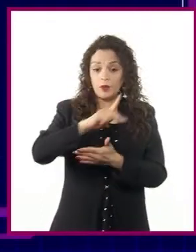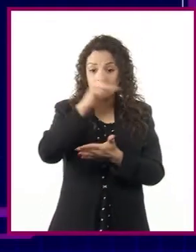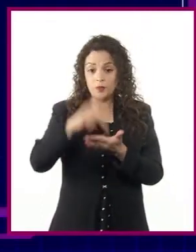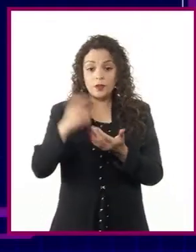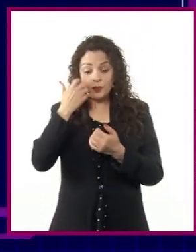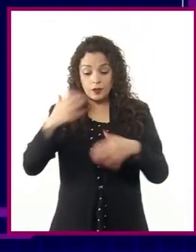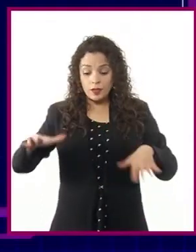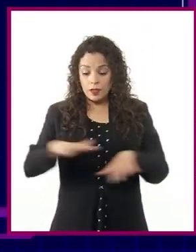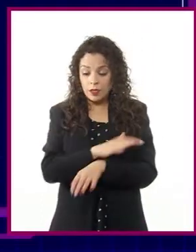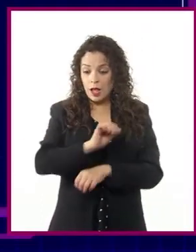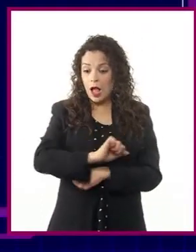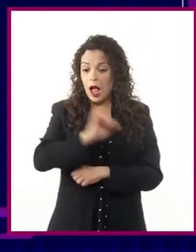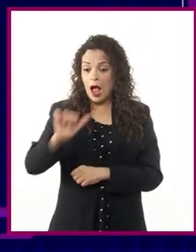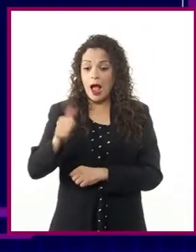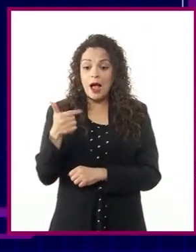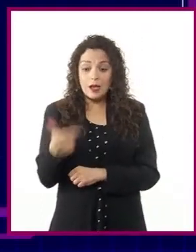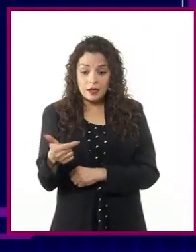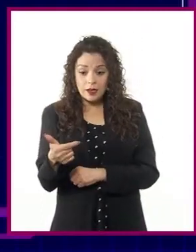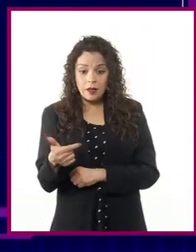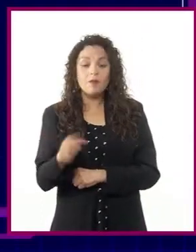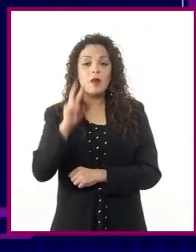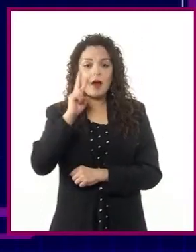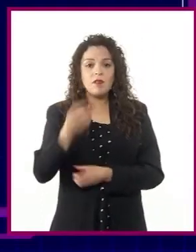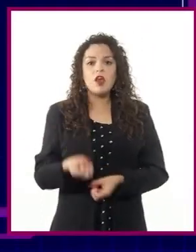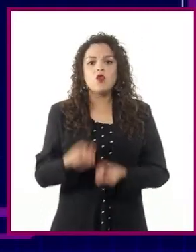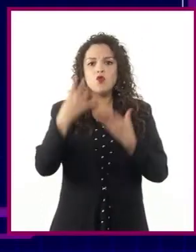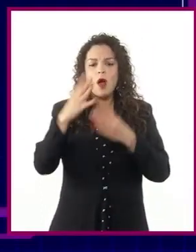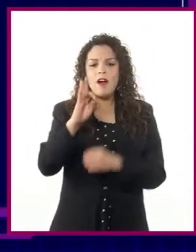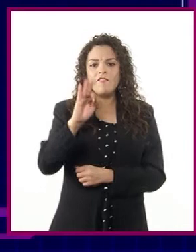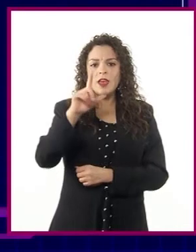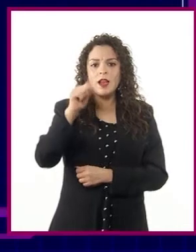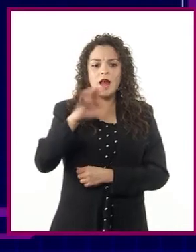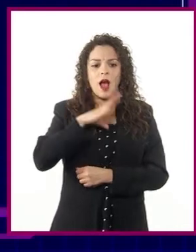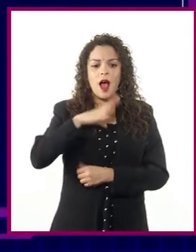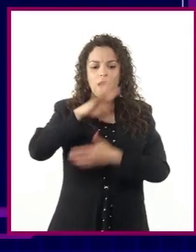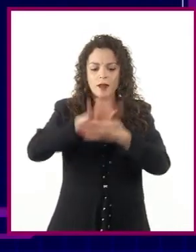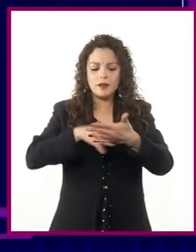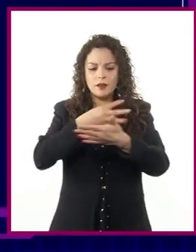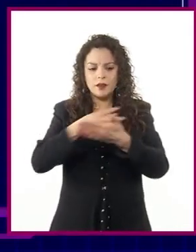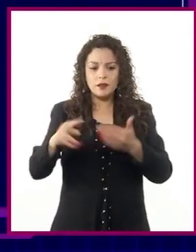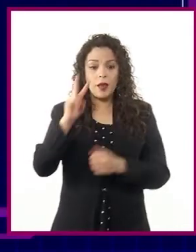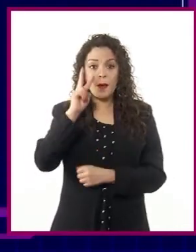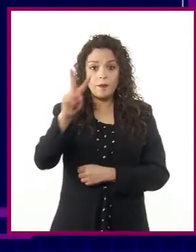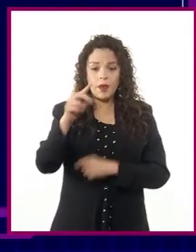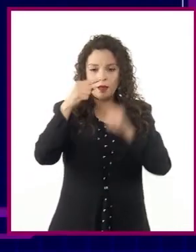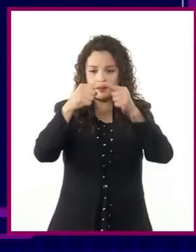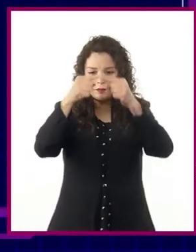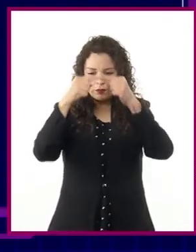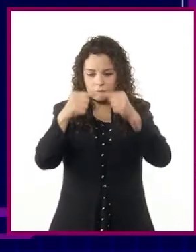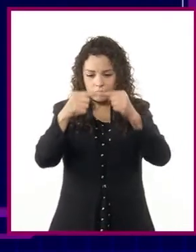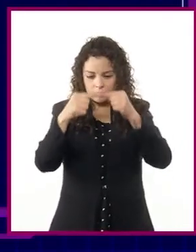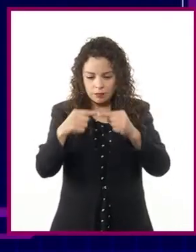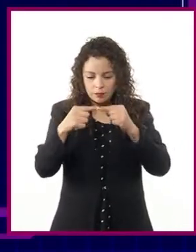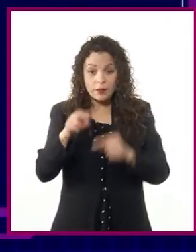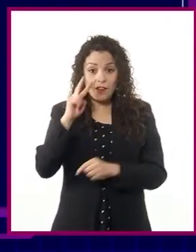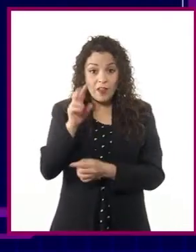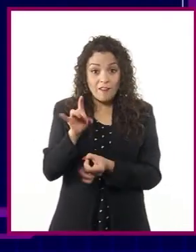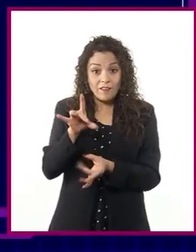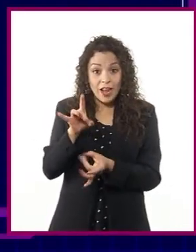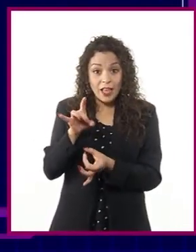primero cuántas filas hay en la tabla entre estas unidades que están señaladas con la flecha. Notamos que